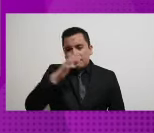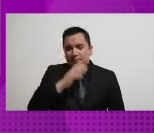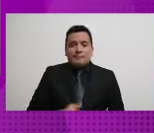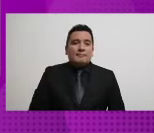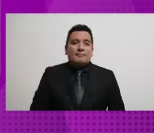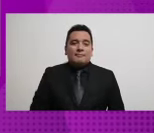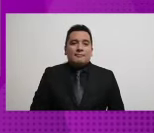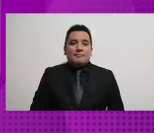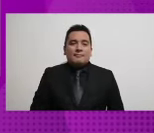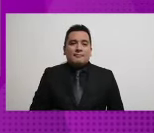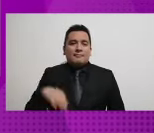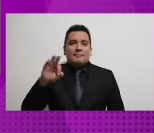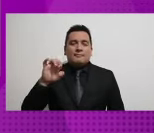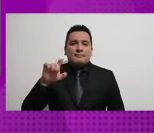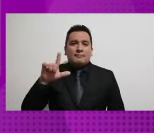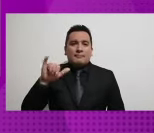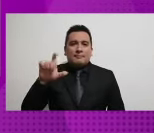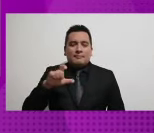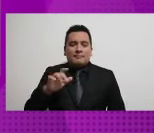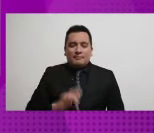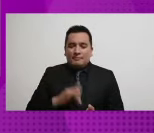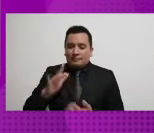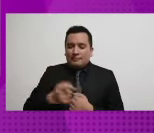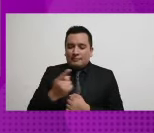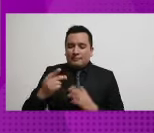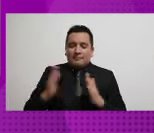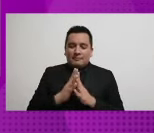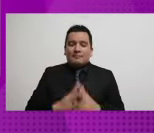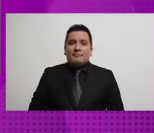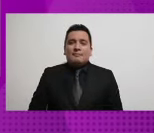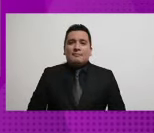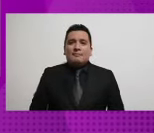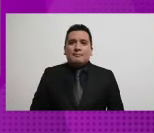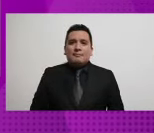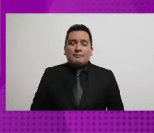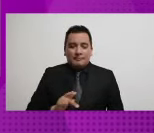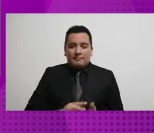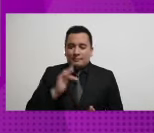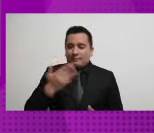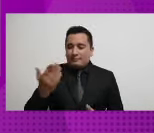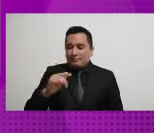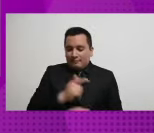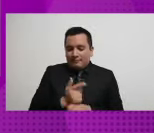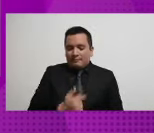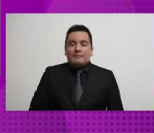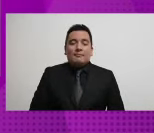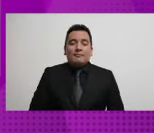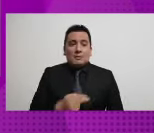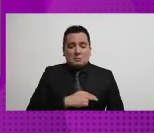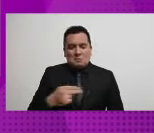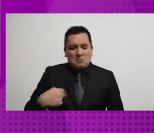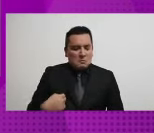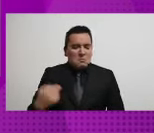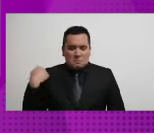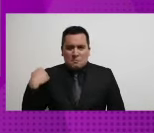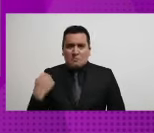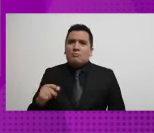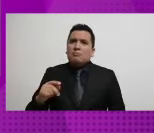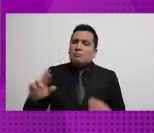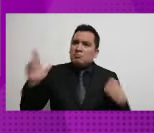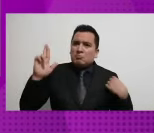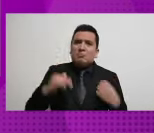comunidad coahuilense. Don Félix Picasso, muchas gracias por su participación. Gracias a usted, licenciado, y estamos a la